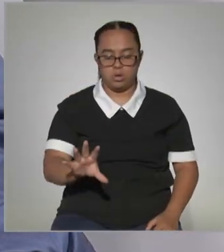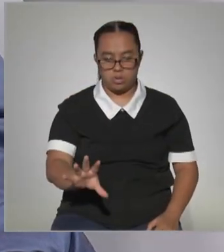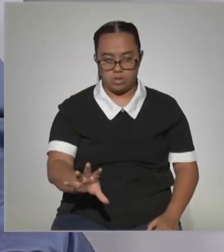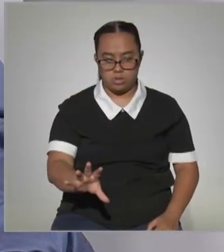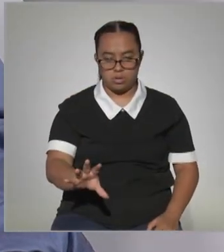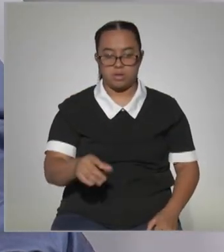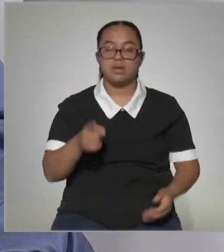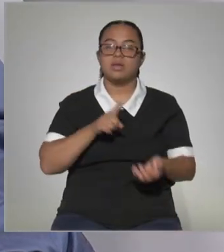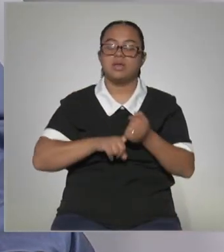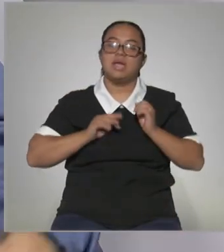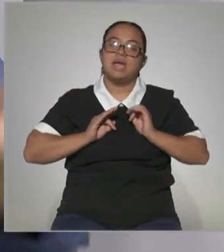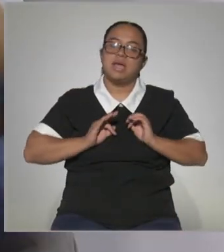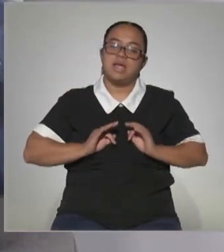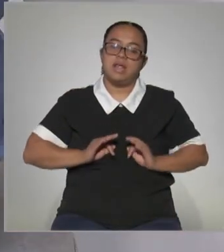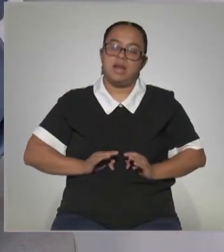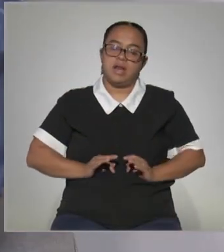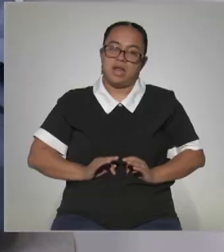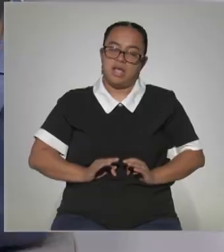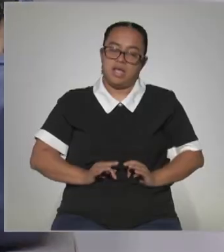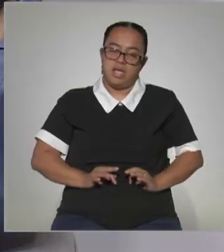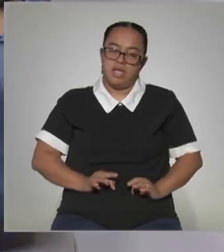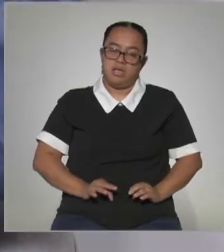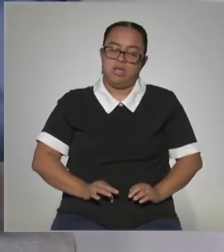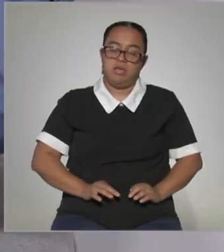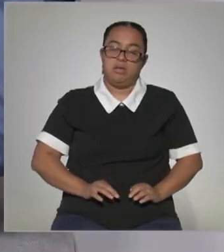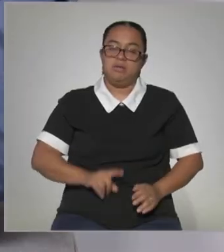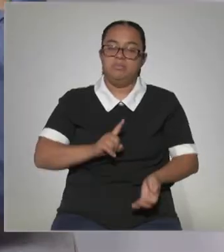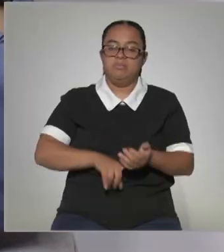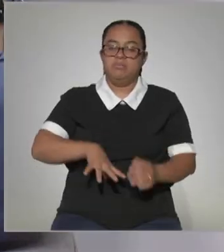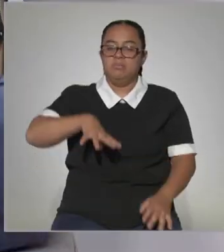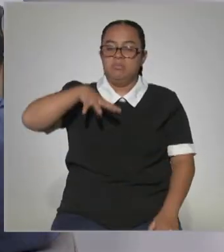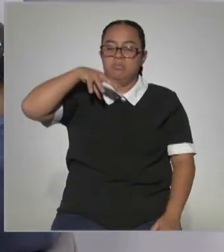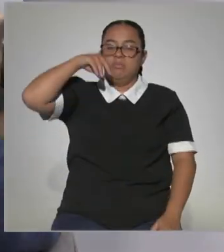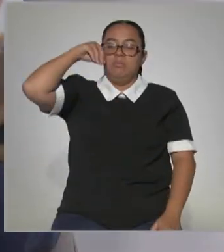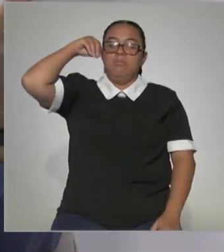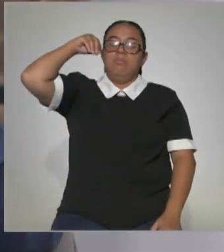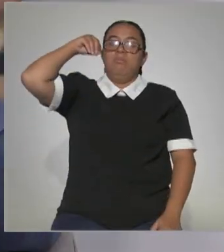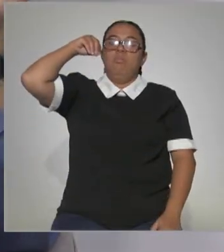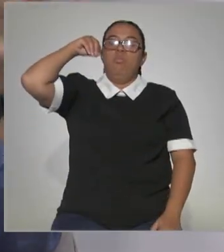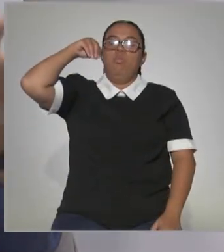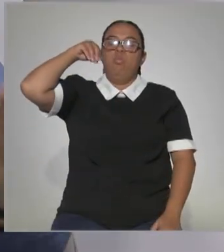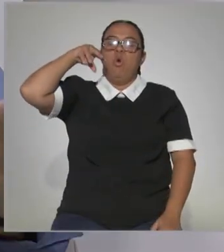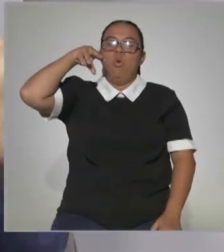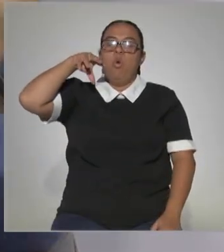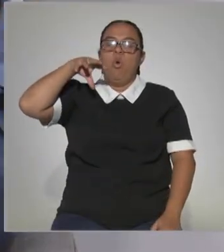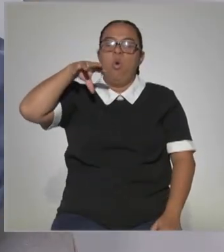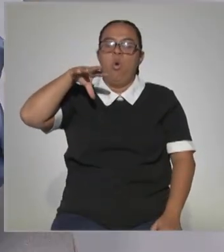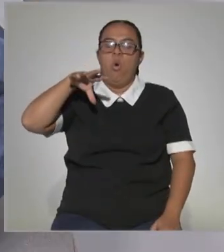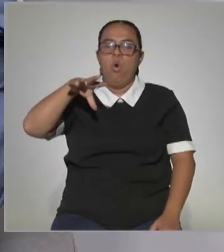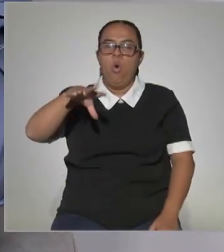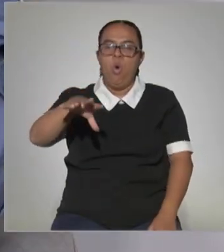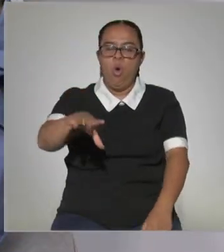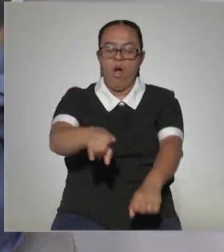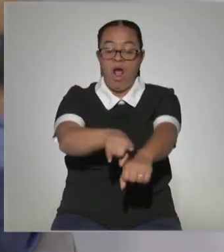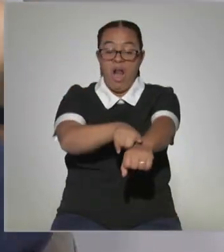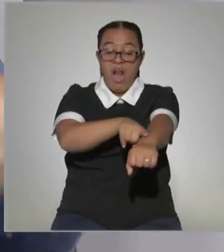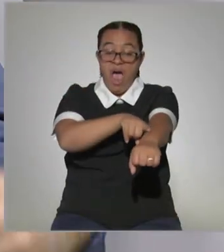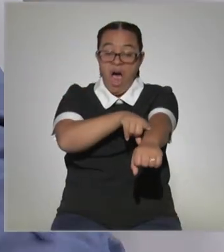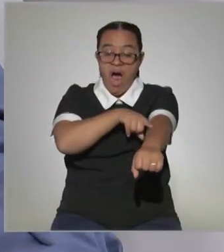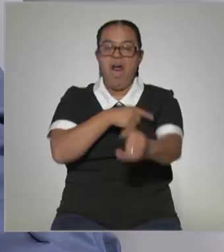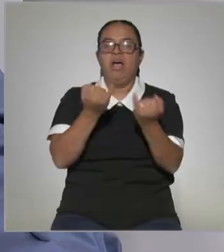me estoy relajando. Entonces, inspirar y expirar por la boca un poquito más largo, al mismo